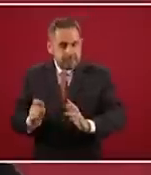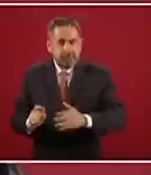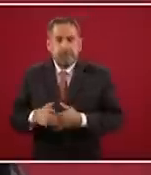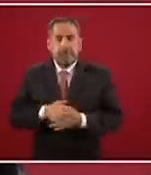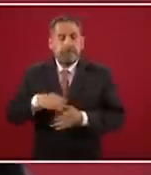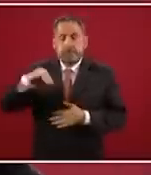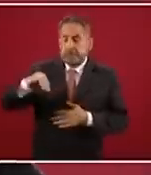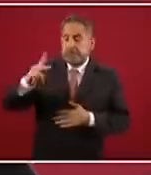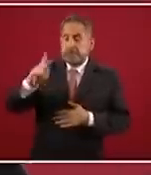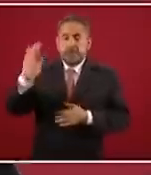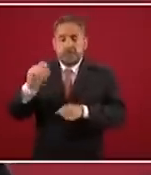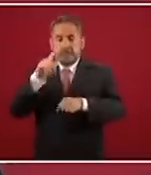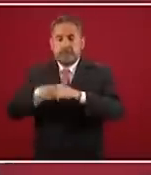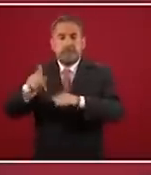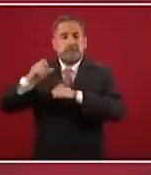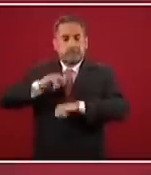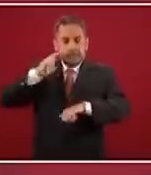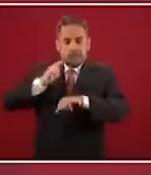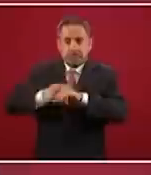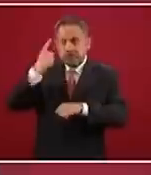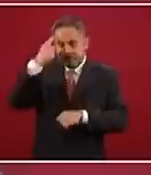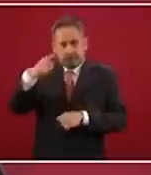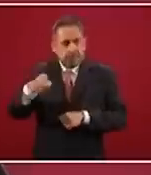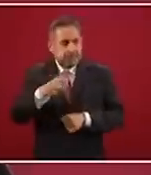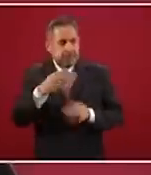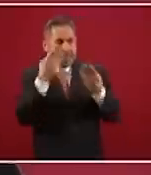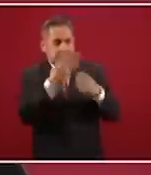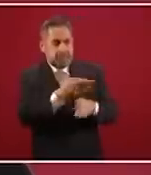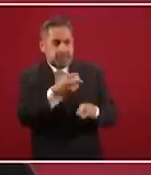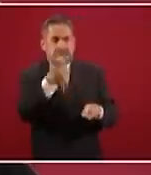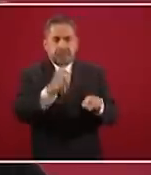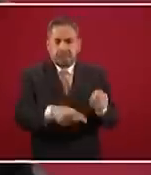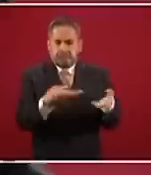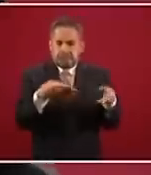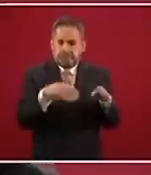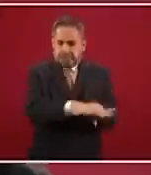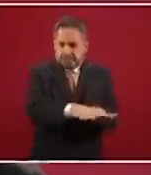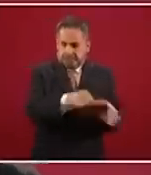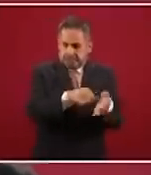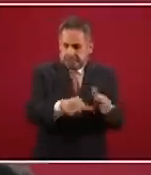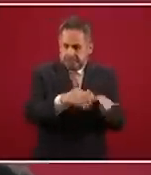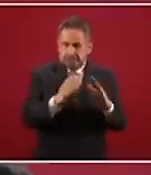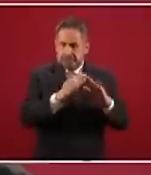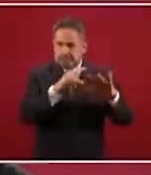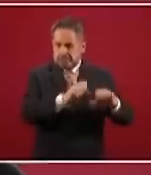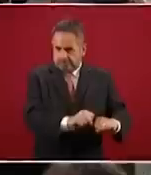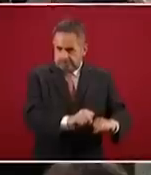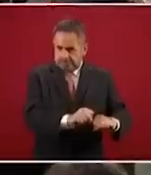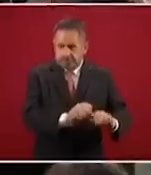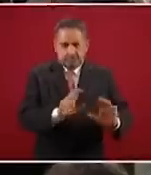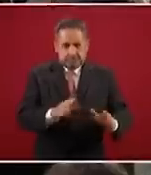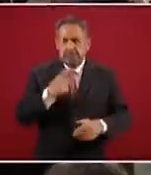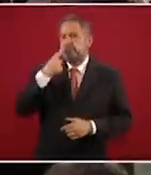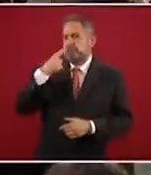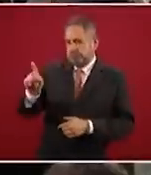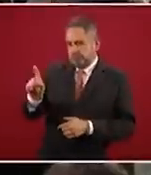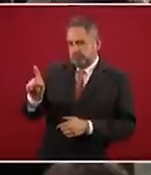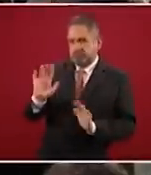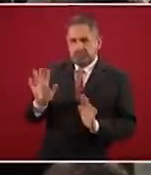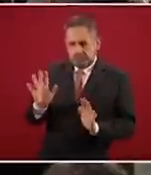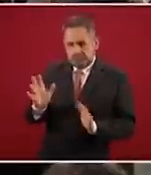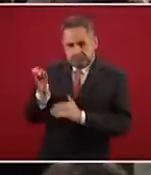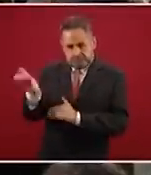Ministerio Público Federal es el que tiene la competencia para el aseguramiento de bienes inmuebles. Y se ha estado trabajando